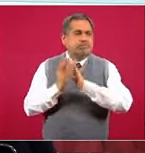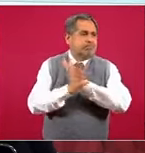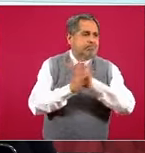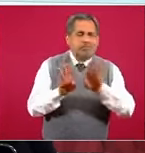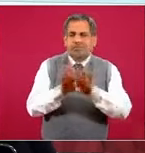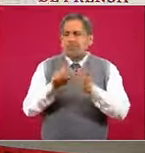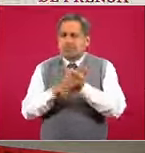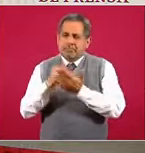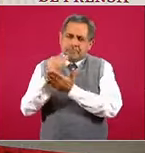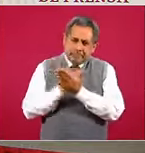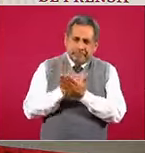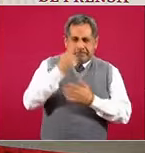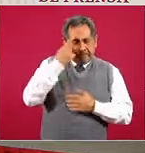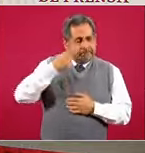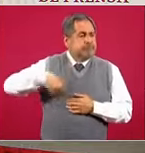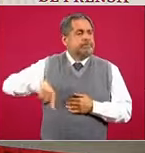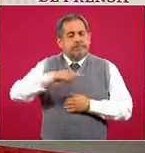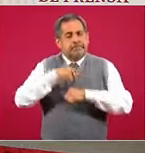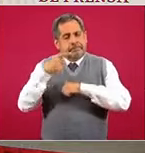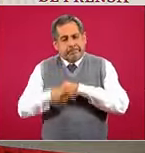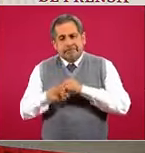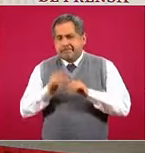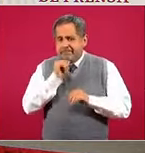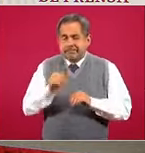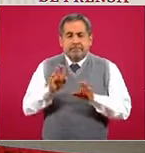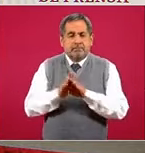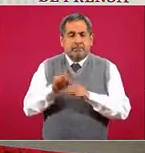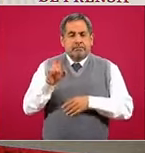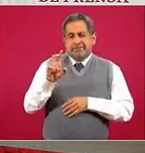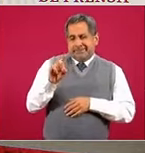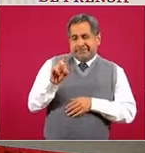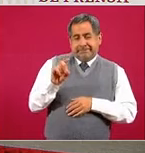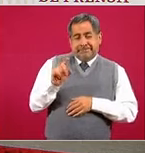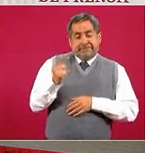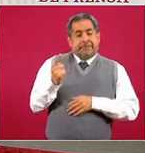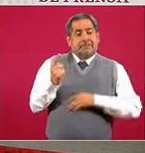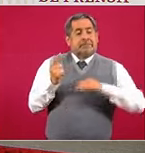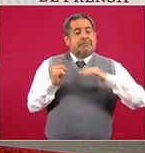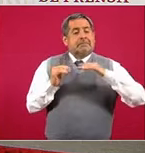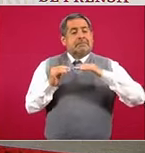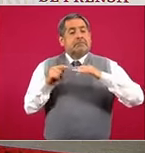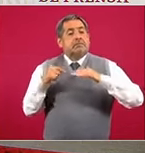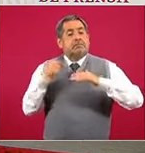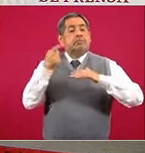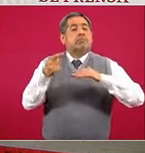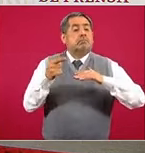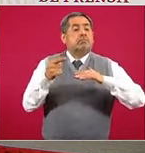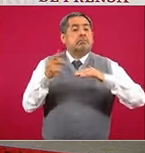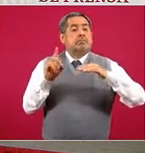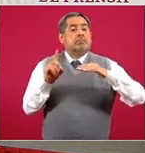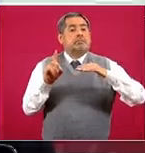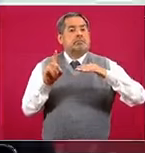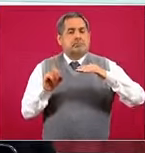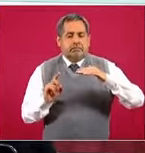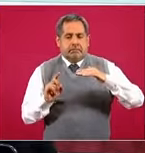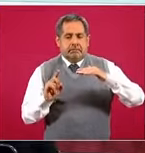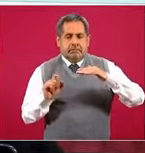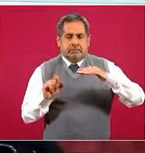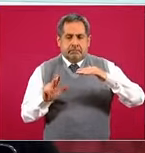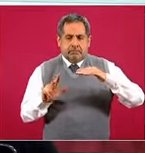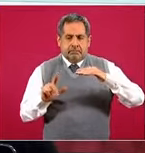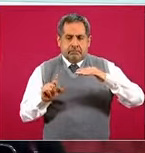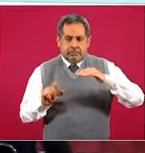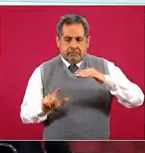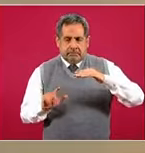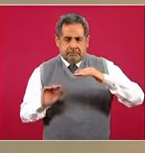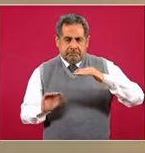de casos, para reducir el riesgo y que ese 30 o 31 la siguiente semana sea 29, 28 o 27 y